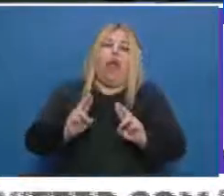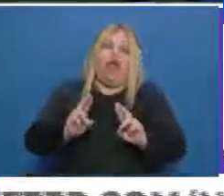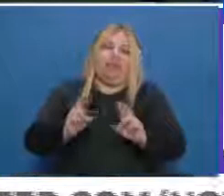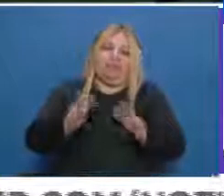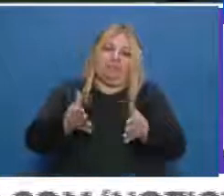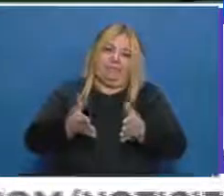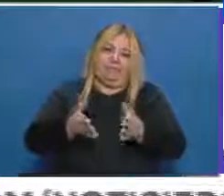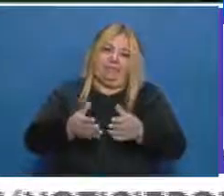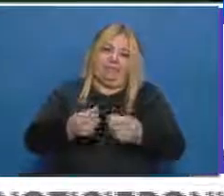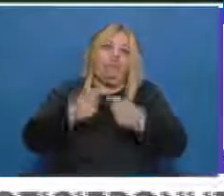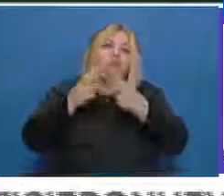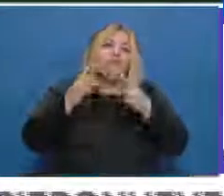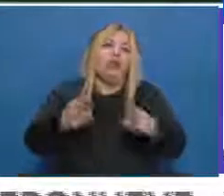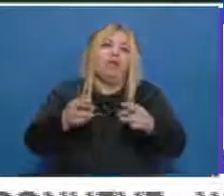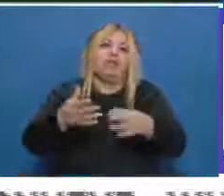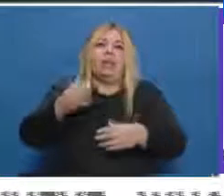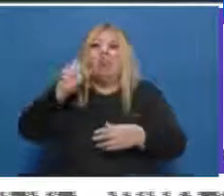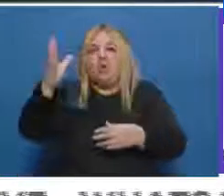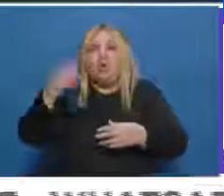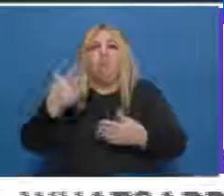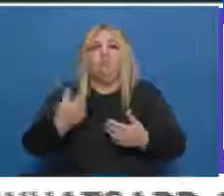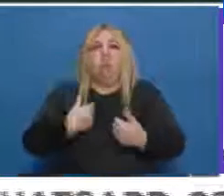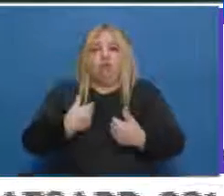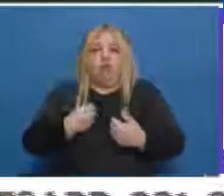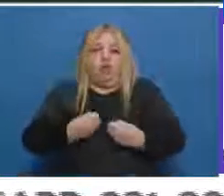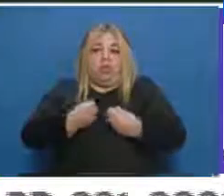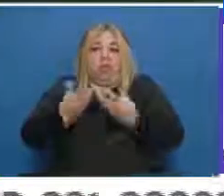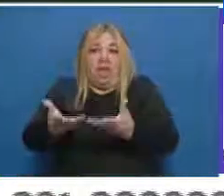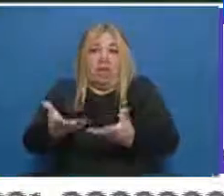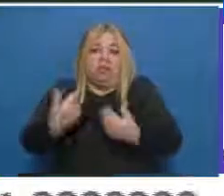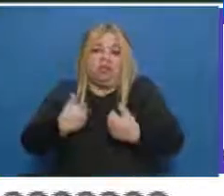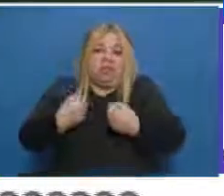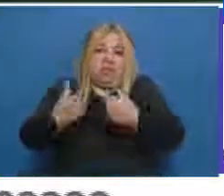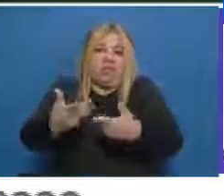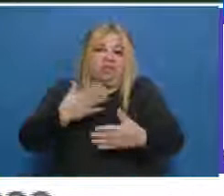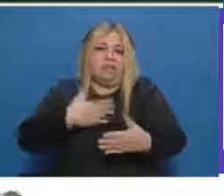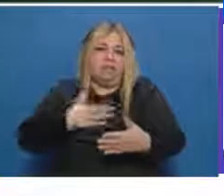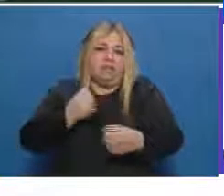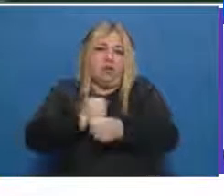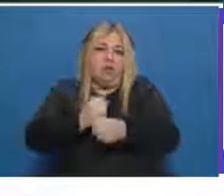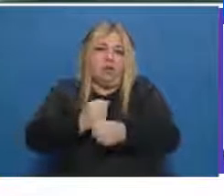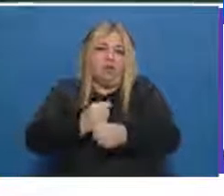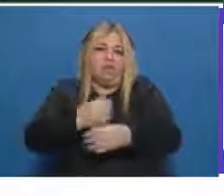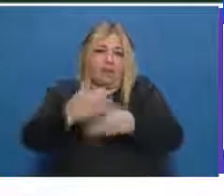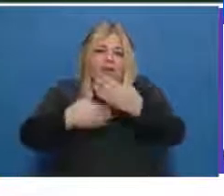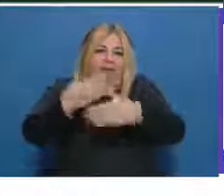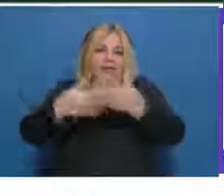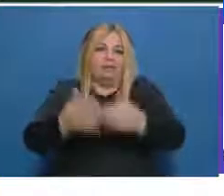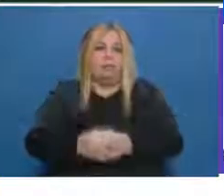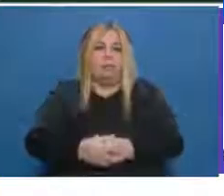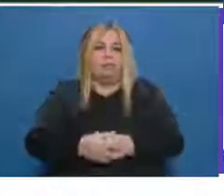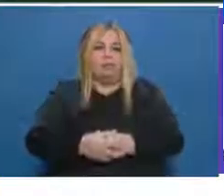nuestro lugar vamos a aportar un granito de arena importante para que esto empiece a crecer. Te acompaña un cuerpo técnico identificado con la